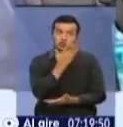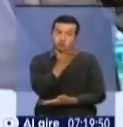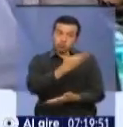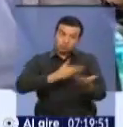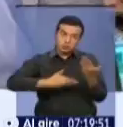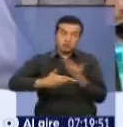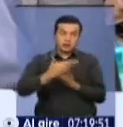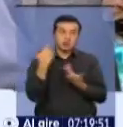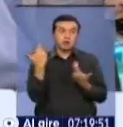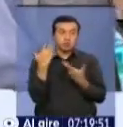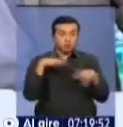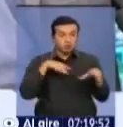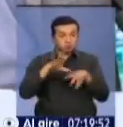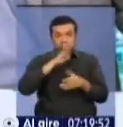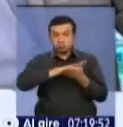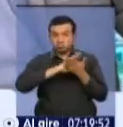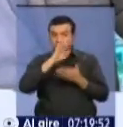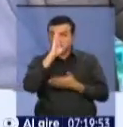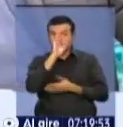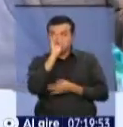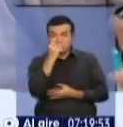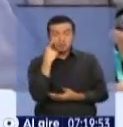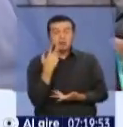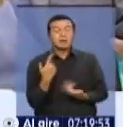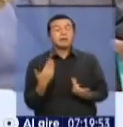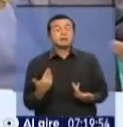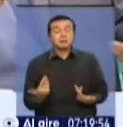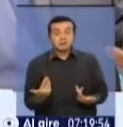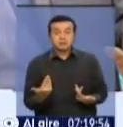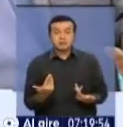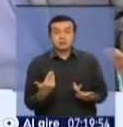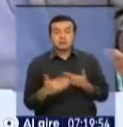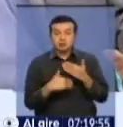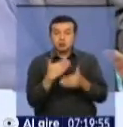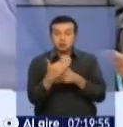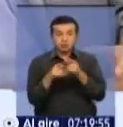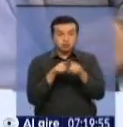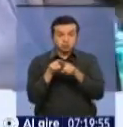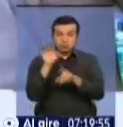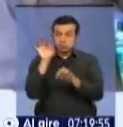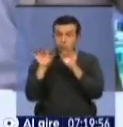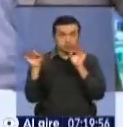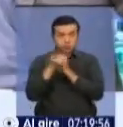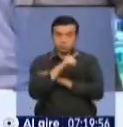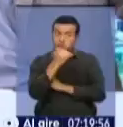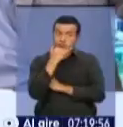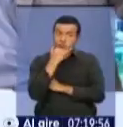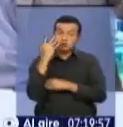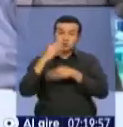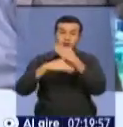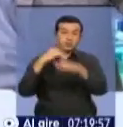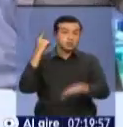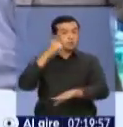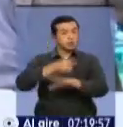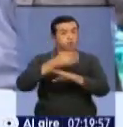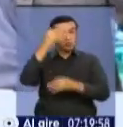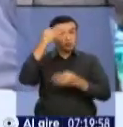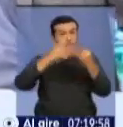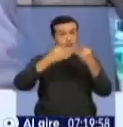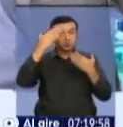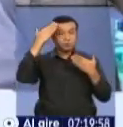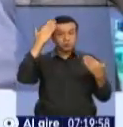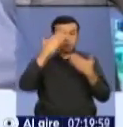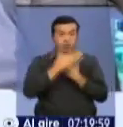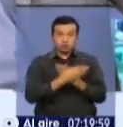recíprocamente dame las acciones de transparencia que te estoy reclamando en los concursos y en la elección, y si no, te someto al juicio